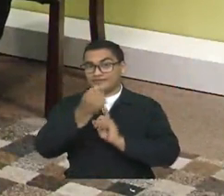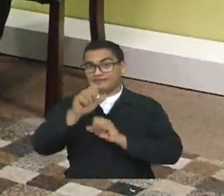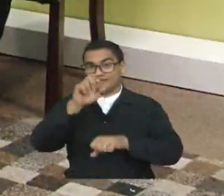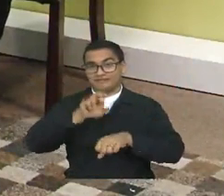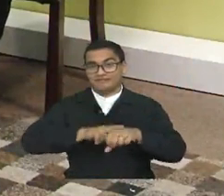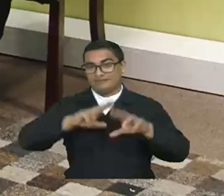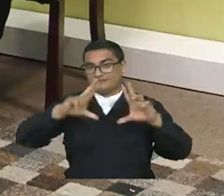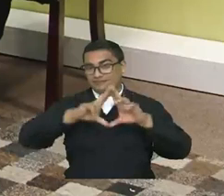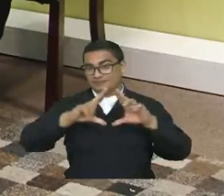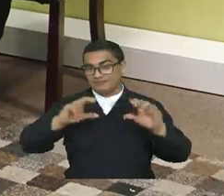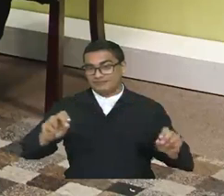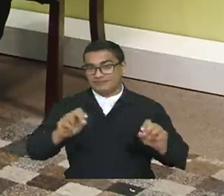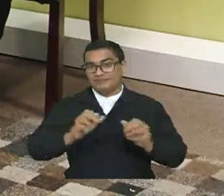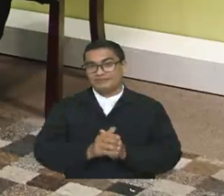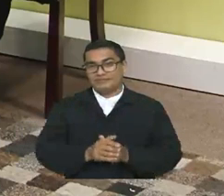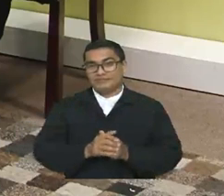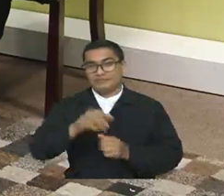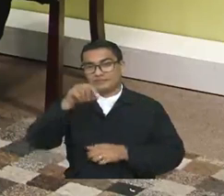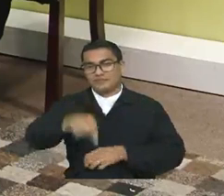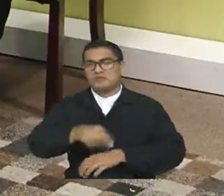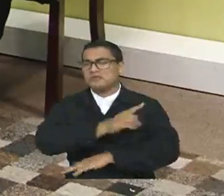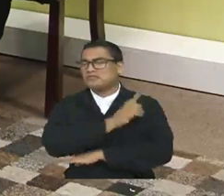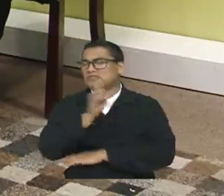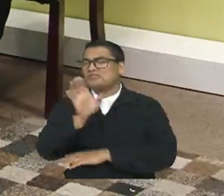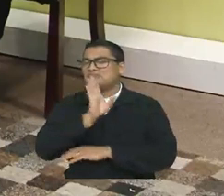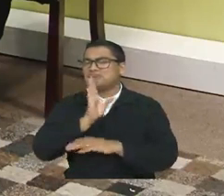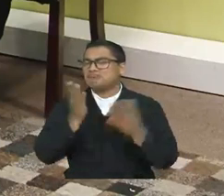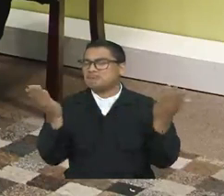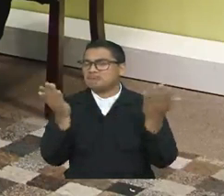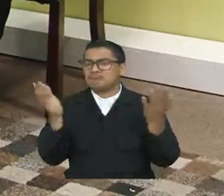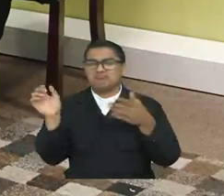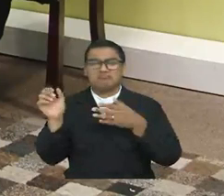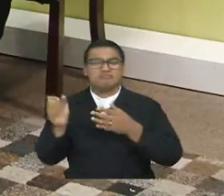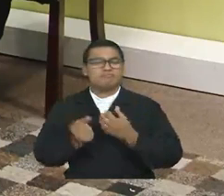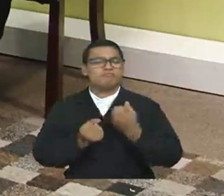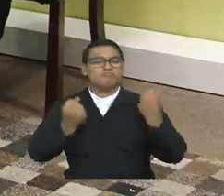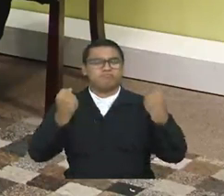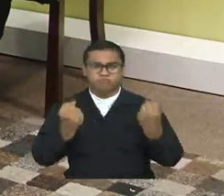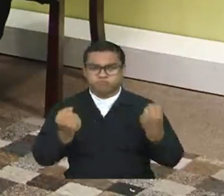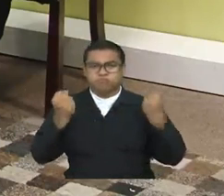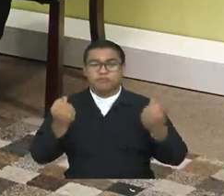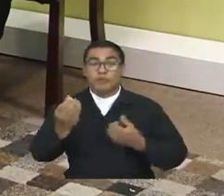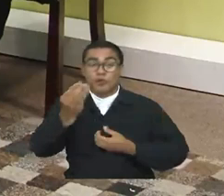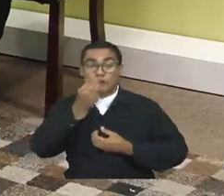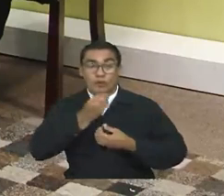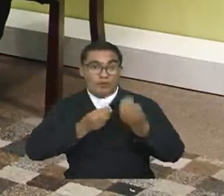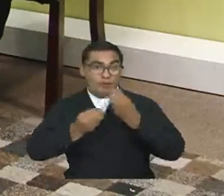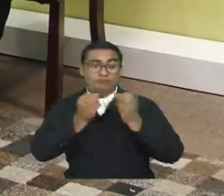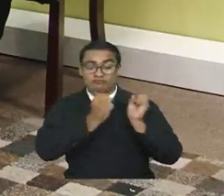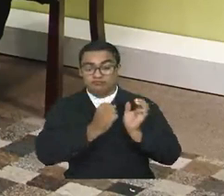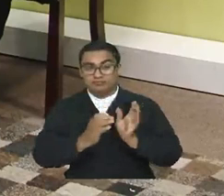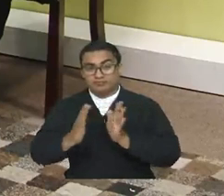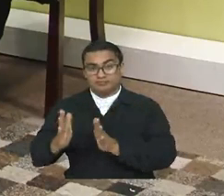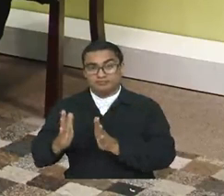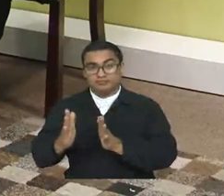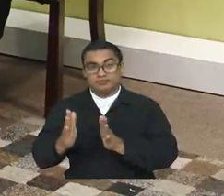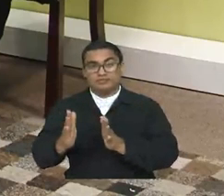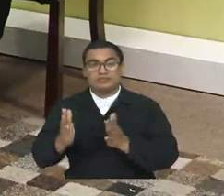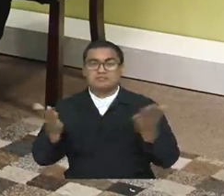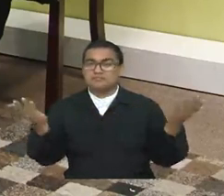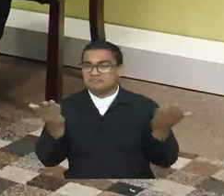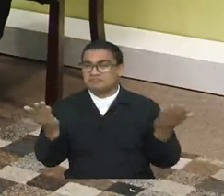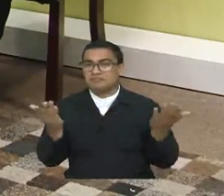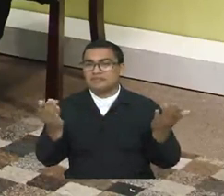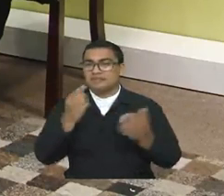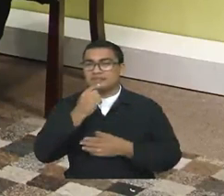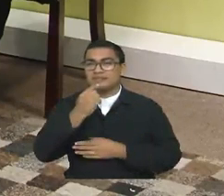de la Asamblea Nacional. Hoy estamos hablando sobre los ejercicios y la alimentación balanceada, a propósito de que en